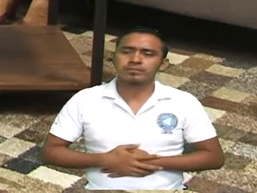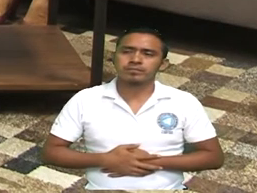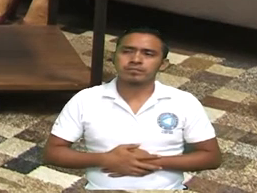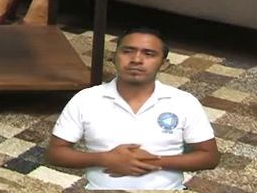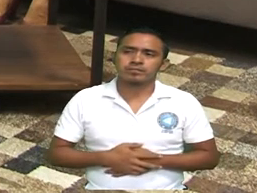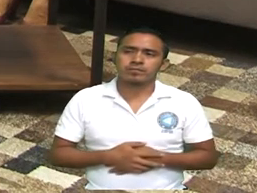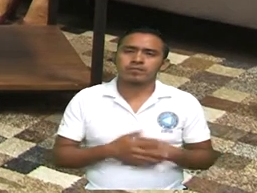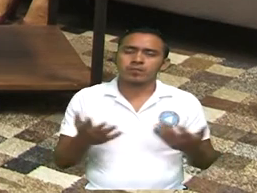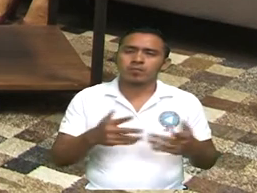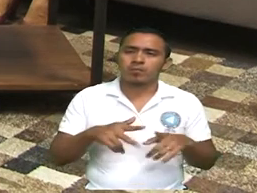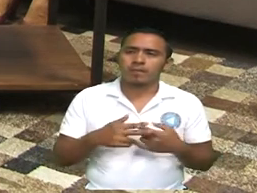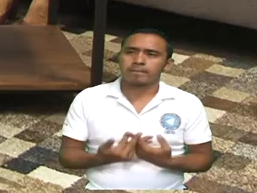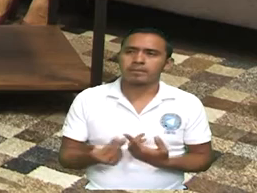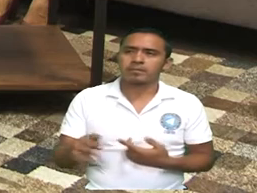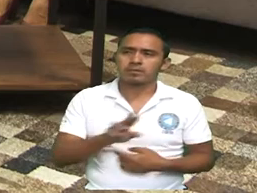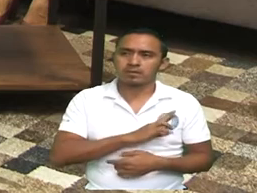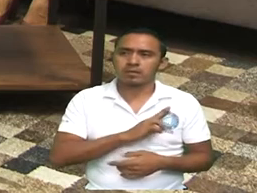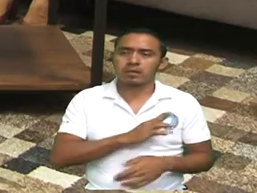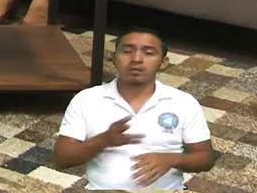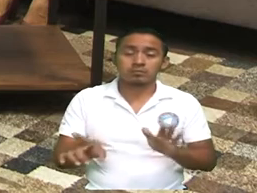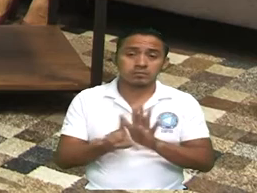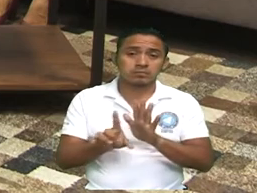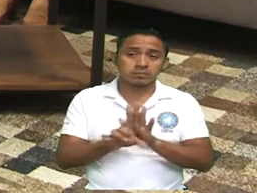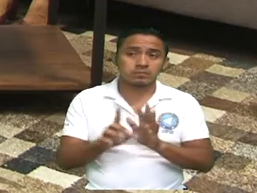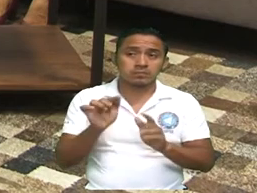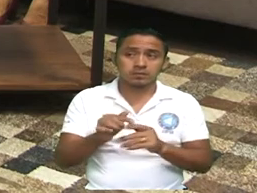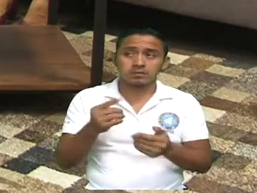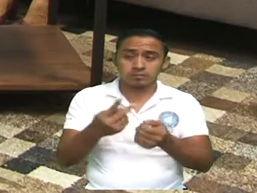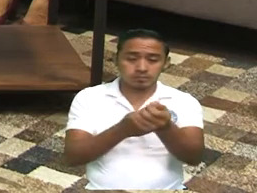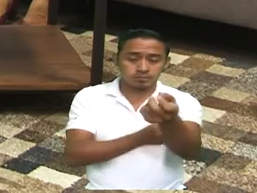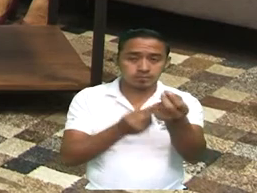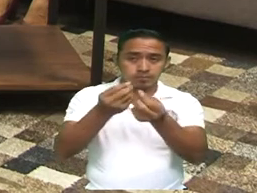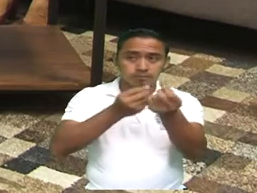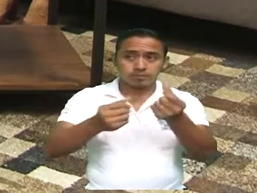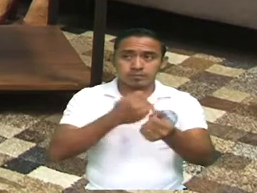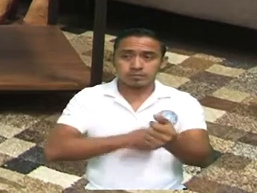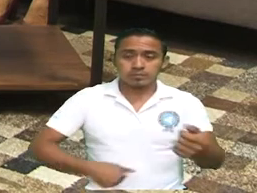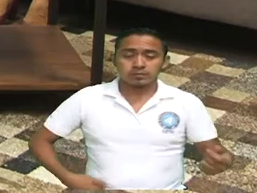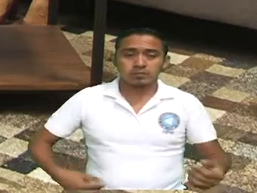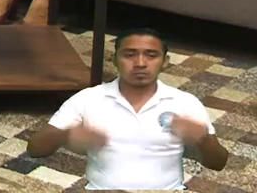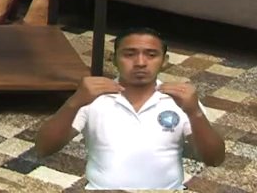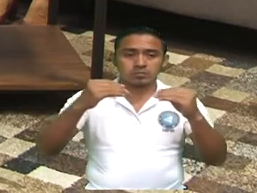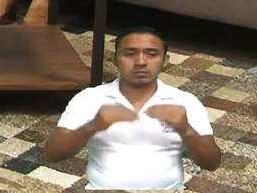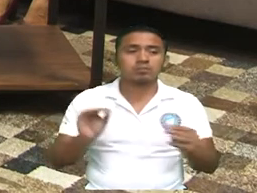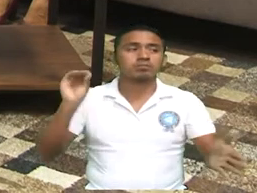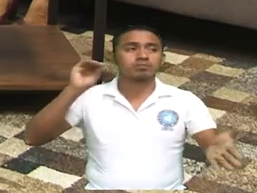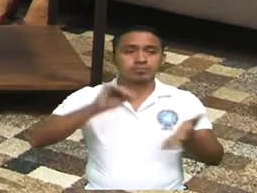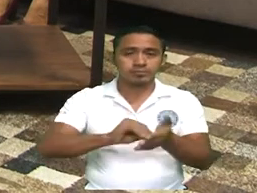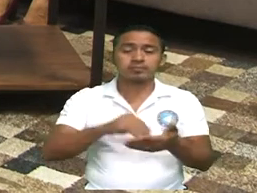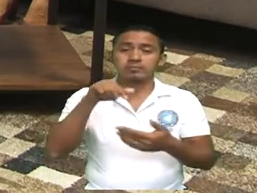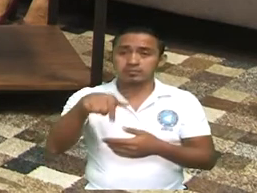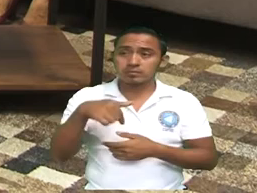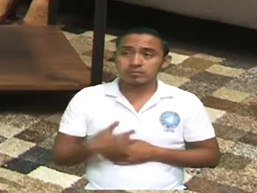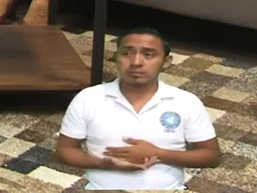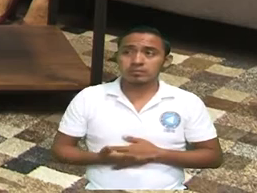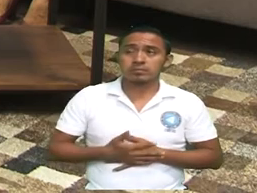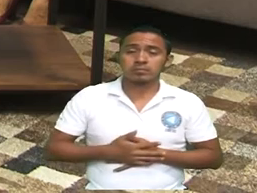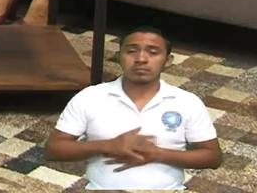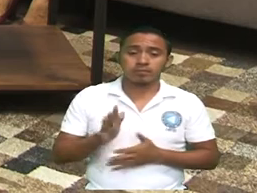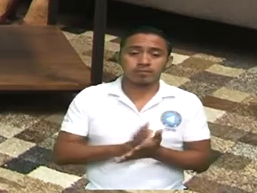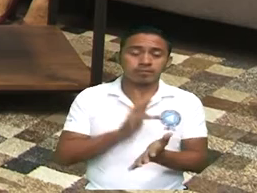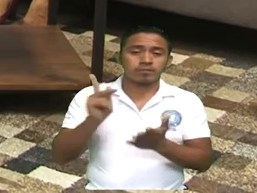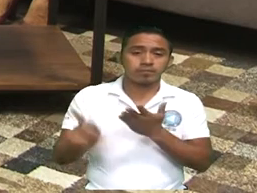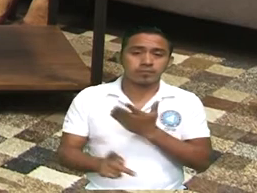¿cómo es que surge? Porque entiendo que hay una ley, ¿no? Y dentro del presupuesto del Ministerio de Educación está establecido este